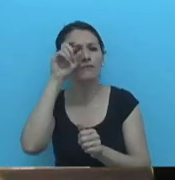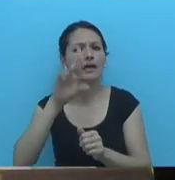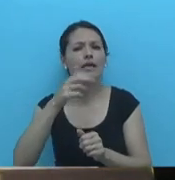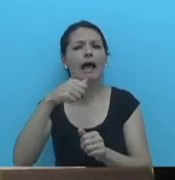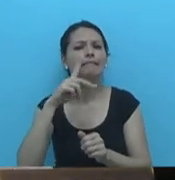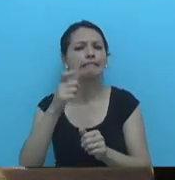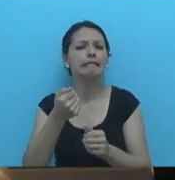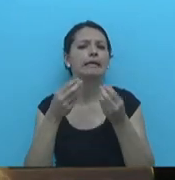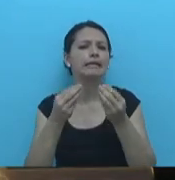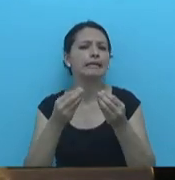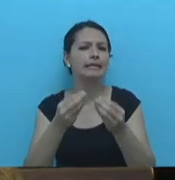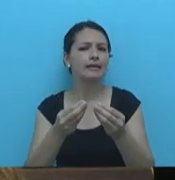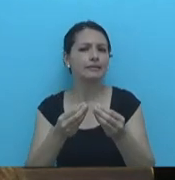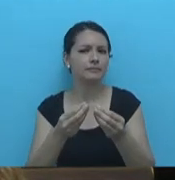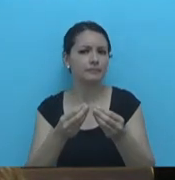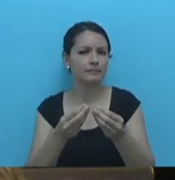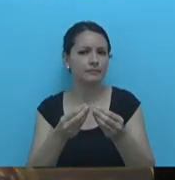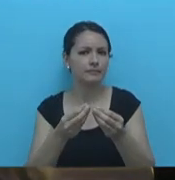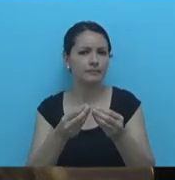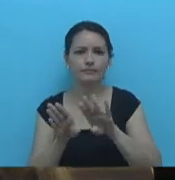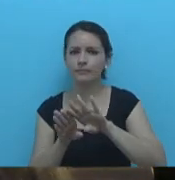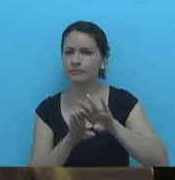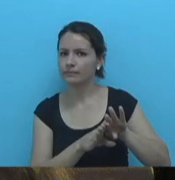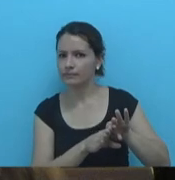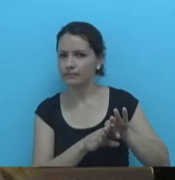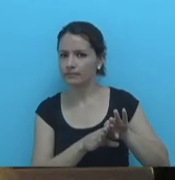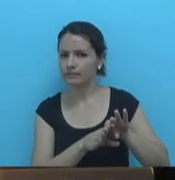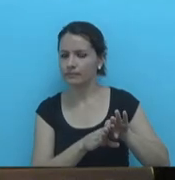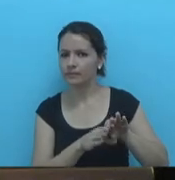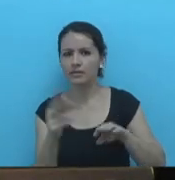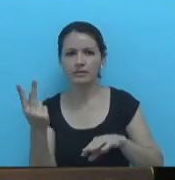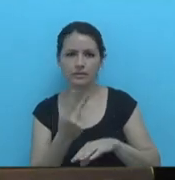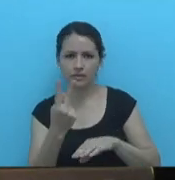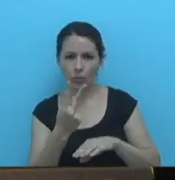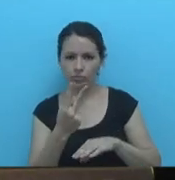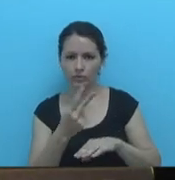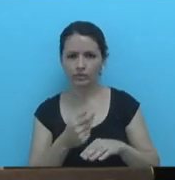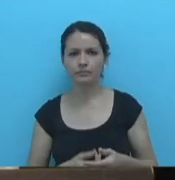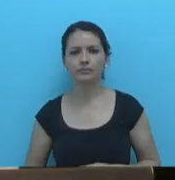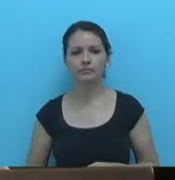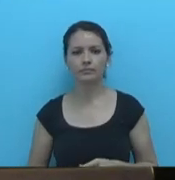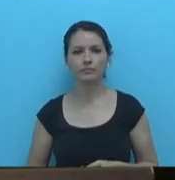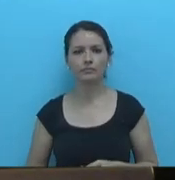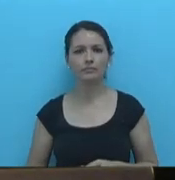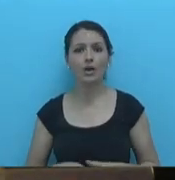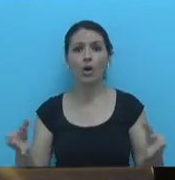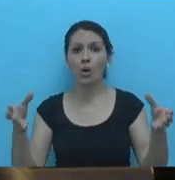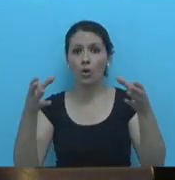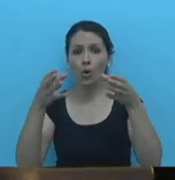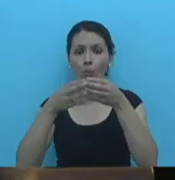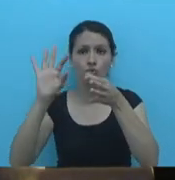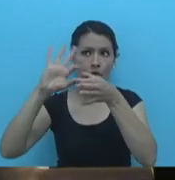Argentina? Segundo punto de la cuestión de la soberanía. La Unión Europea,